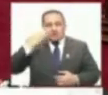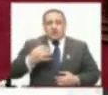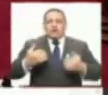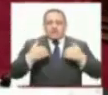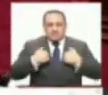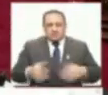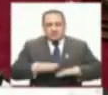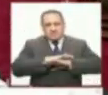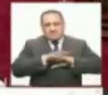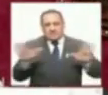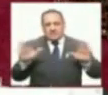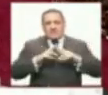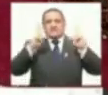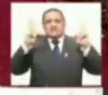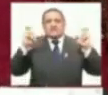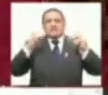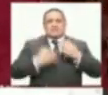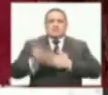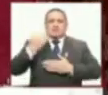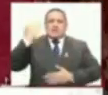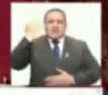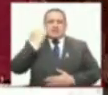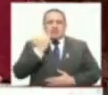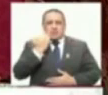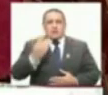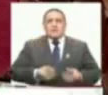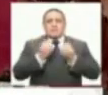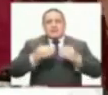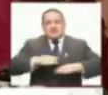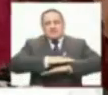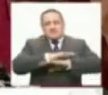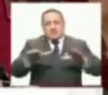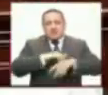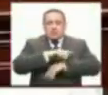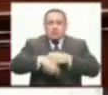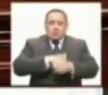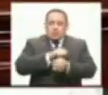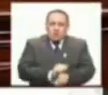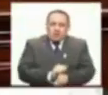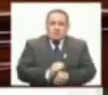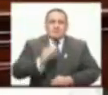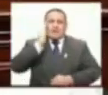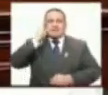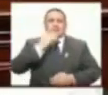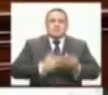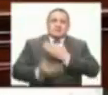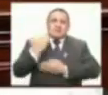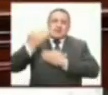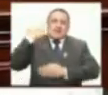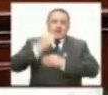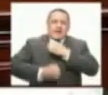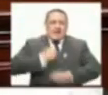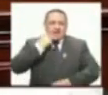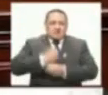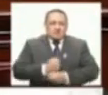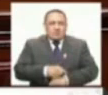creo que tenemos que romper con los símbolos coloniales para acabar con las ataduras de la dominación que se han mantenido vigentes